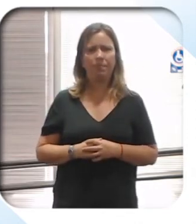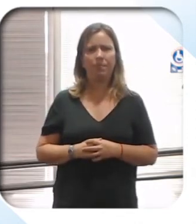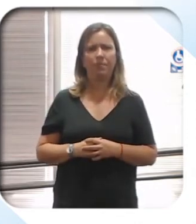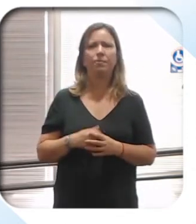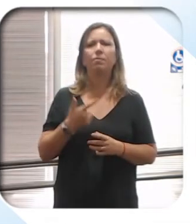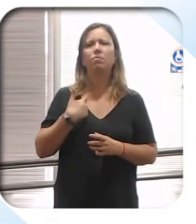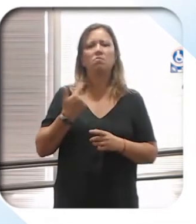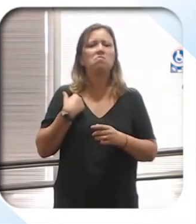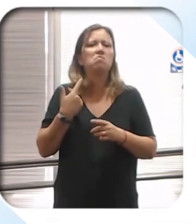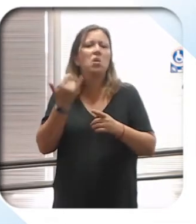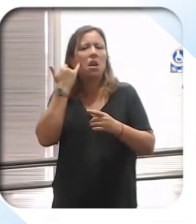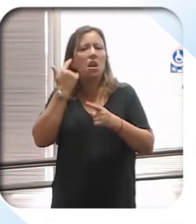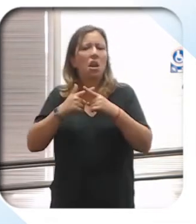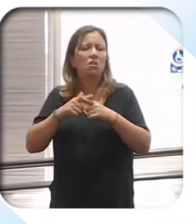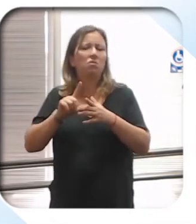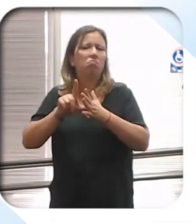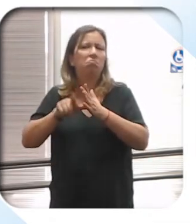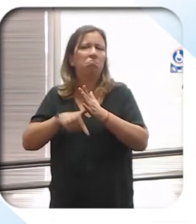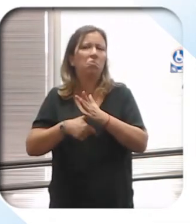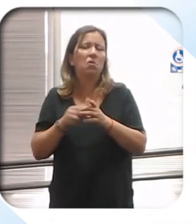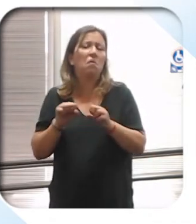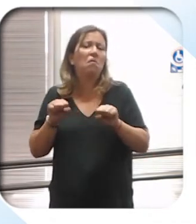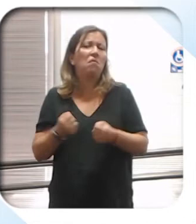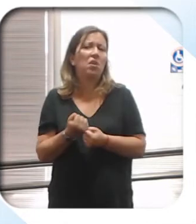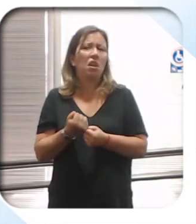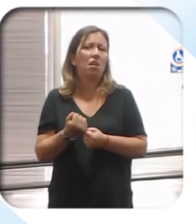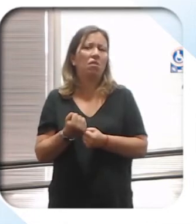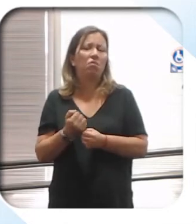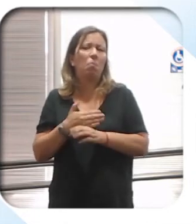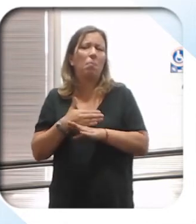Erección rígida y eyaculación sin retardo durante el autoerotismo.